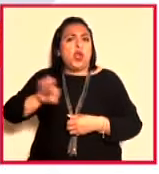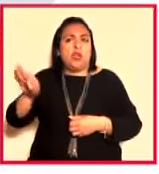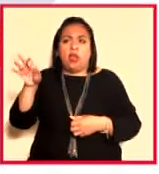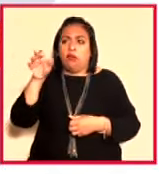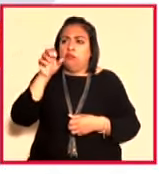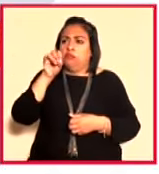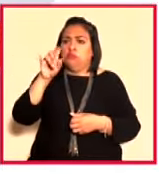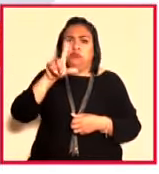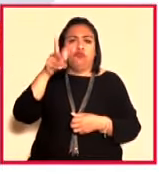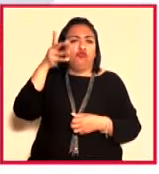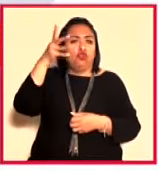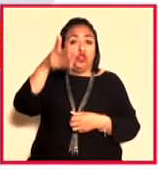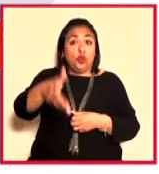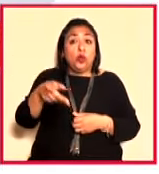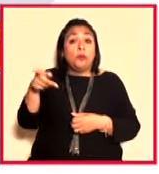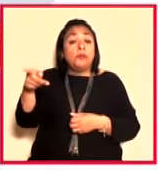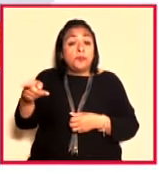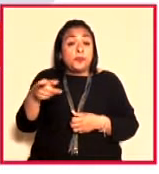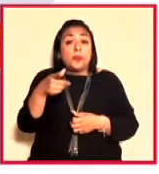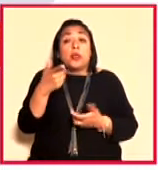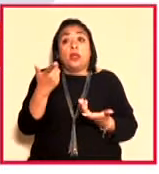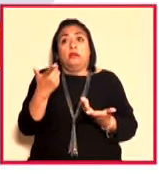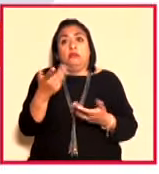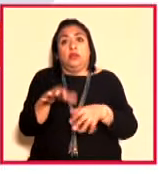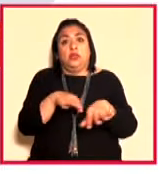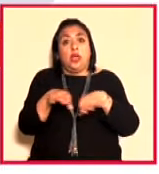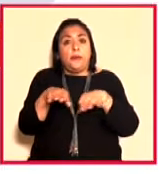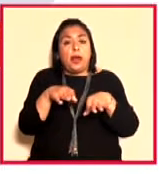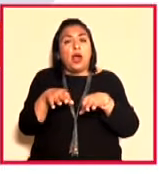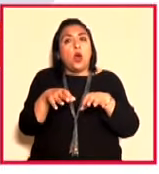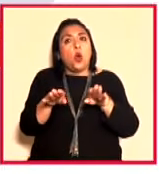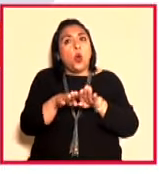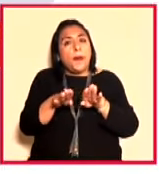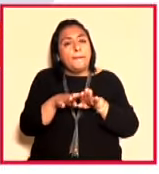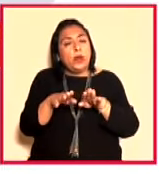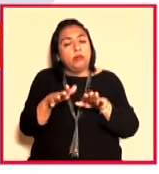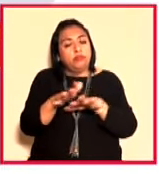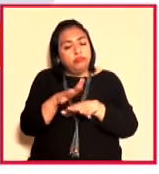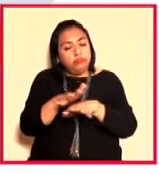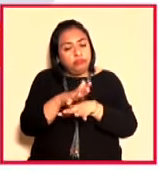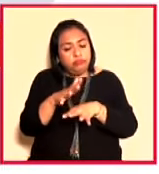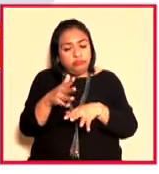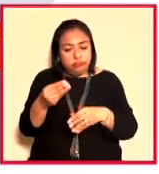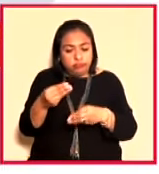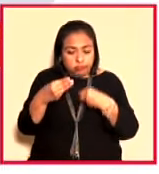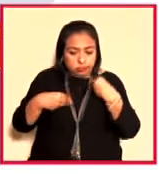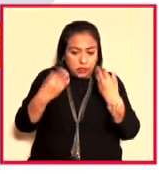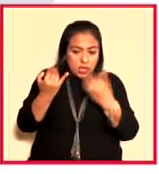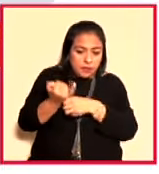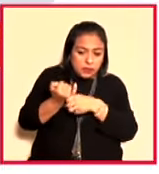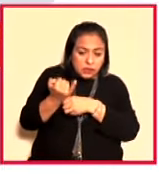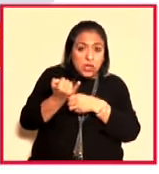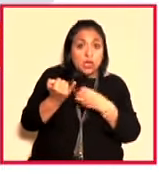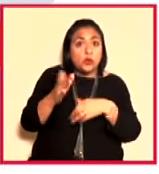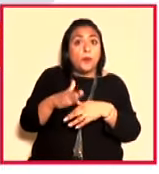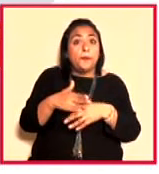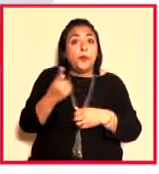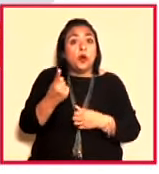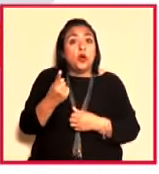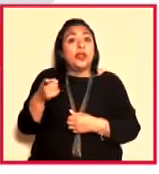después. Es un trabajo de reconstrucción, es un trabajo de estudio, porque